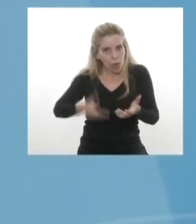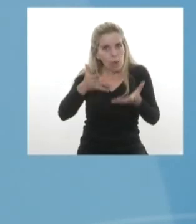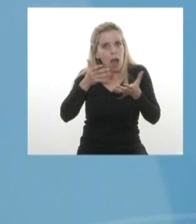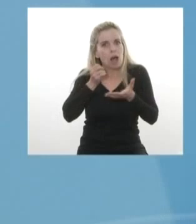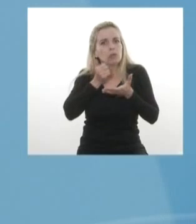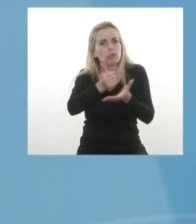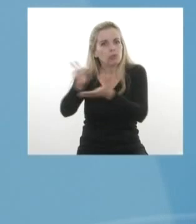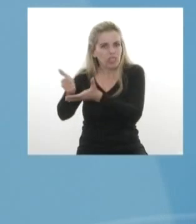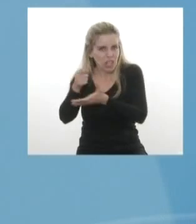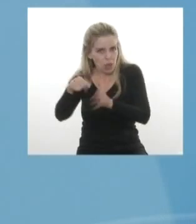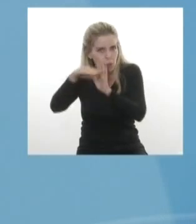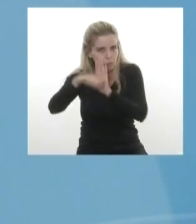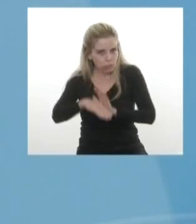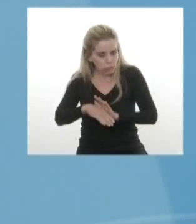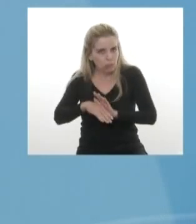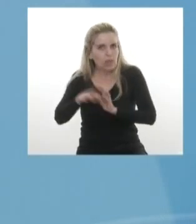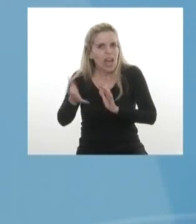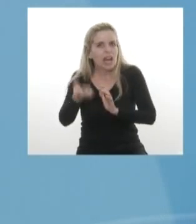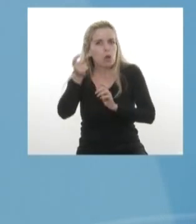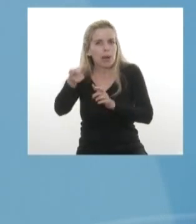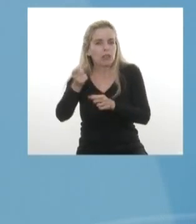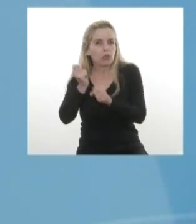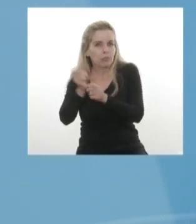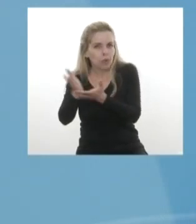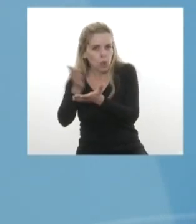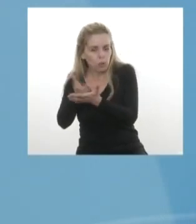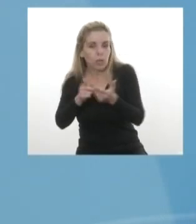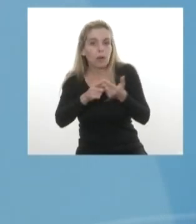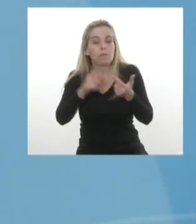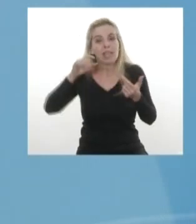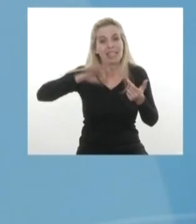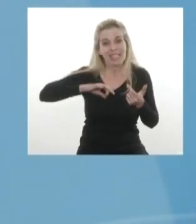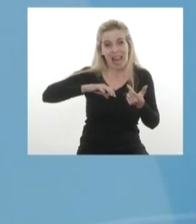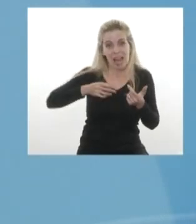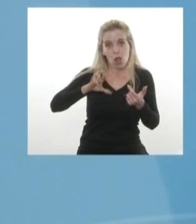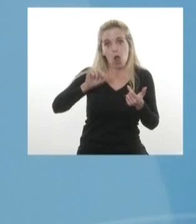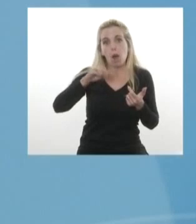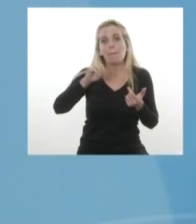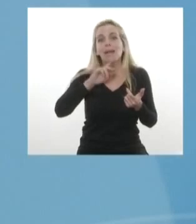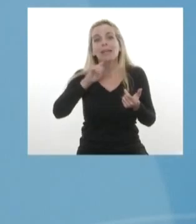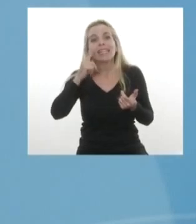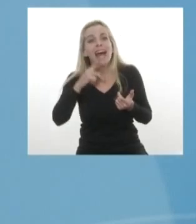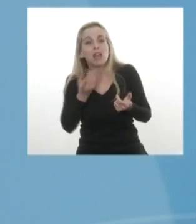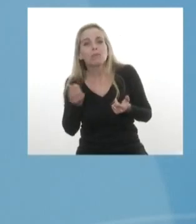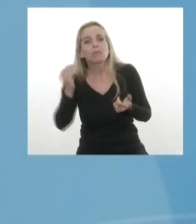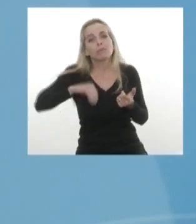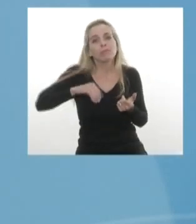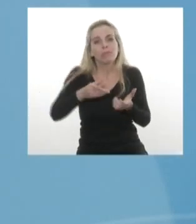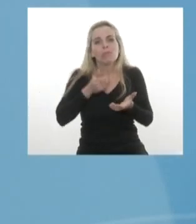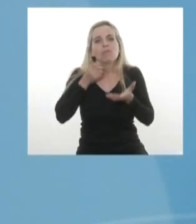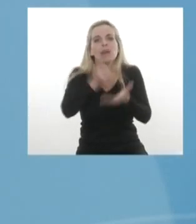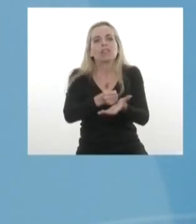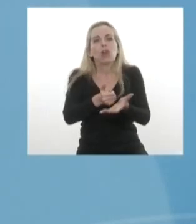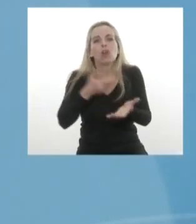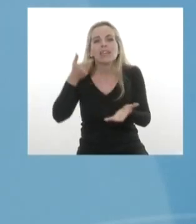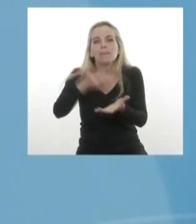de recuperación productiva. Aumentaremos el salario complementario realizando una inversión de